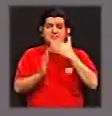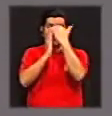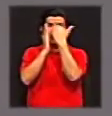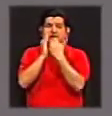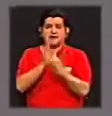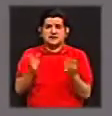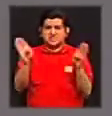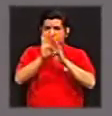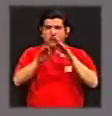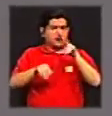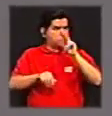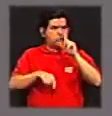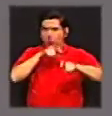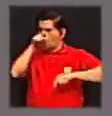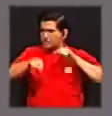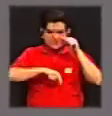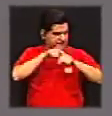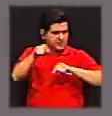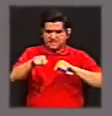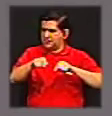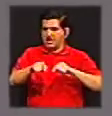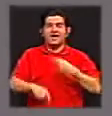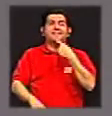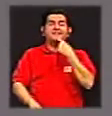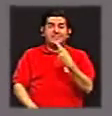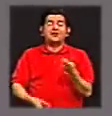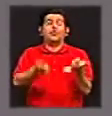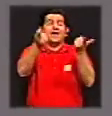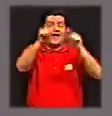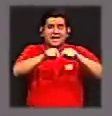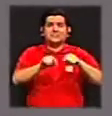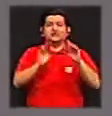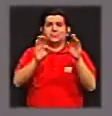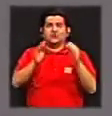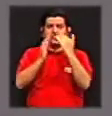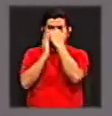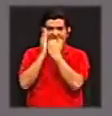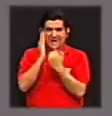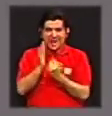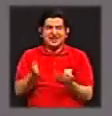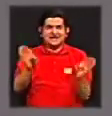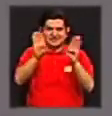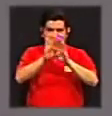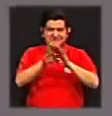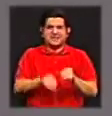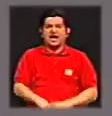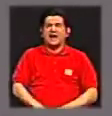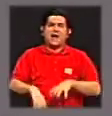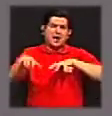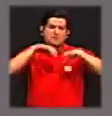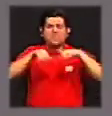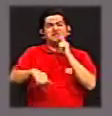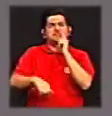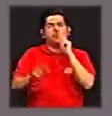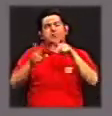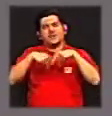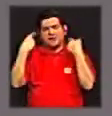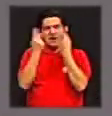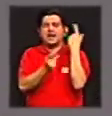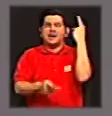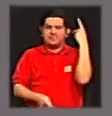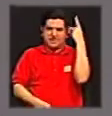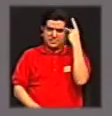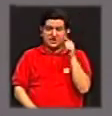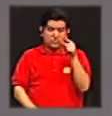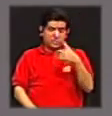estoy criticando. Estoy diciendo que el hecho de que haya listas cerradas implica que la movilización lo tienen que hacer los partidos políticos. Y si los partidos